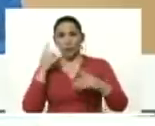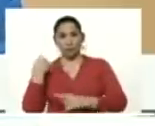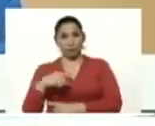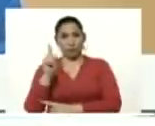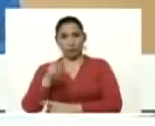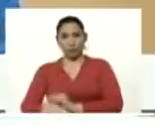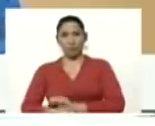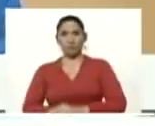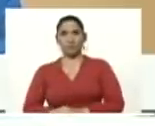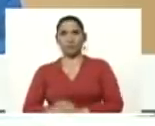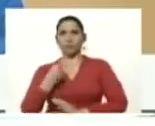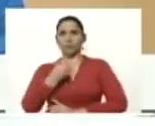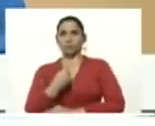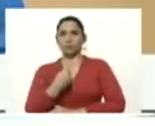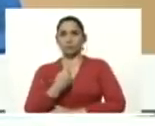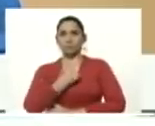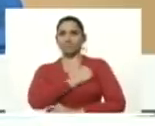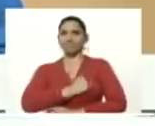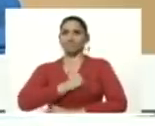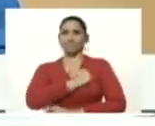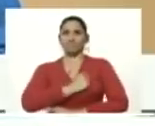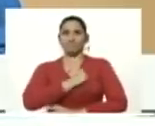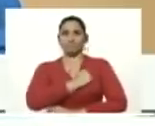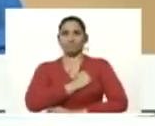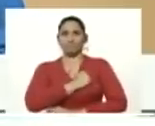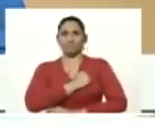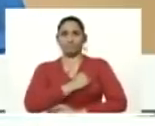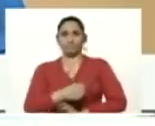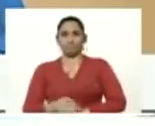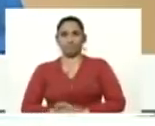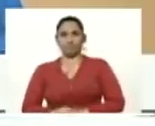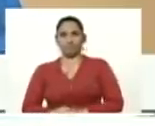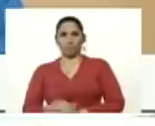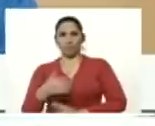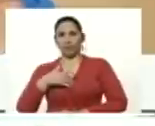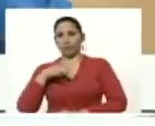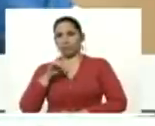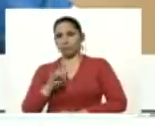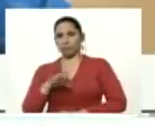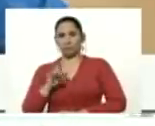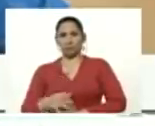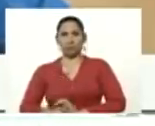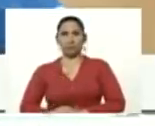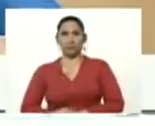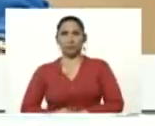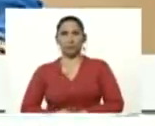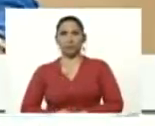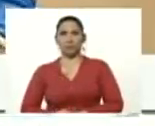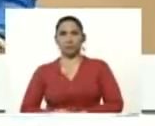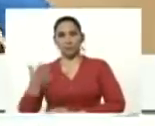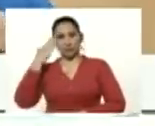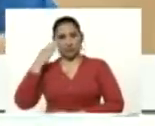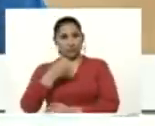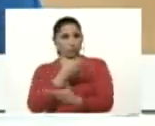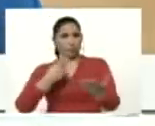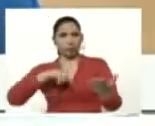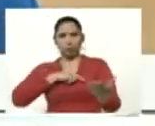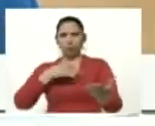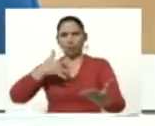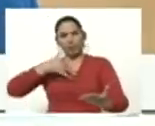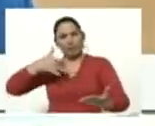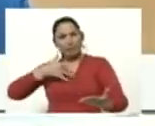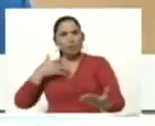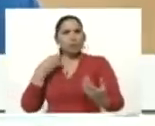que decir, lamentablemente, muy dolorosamente, saben ustedes que nosotros